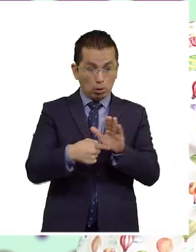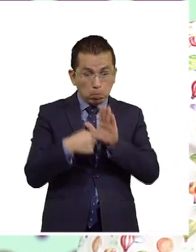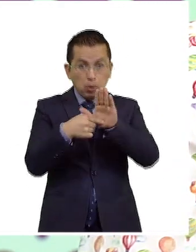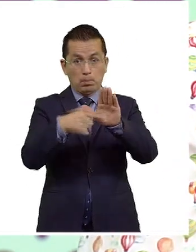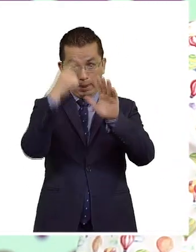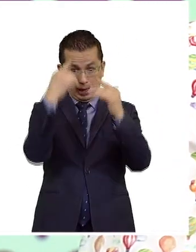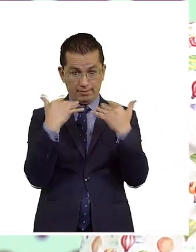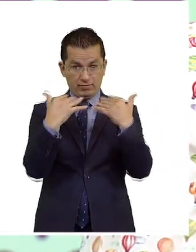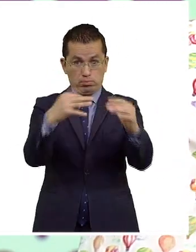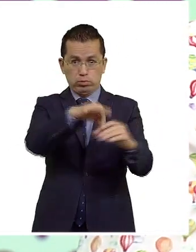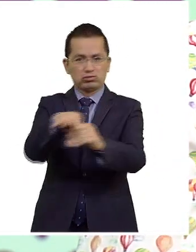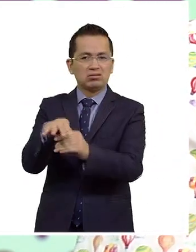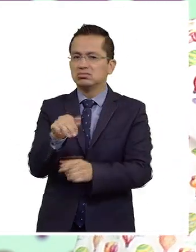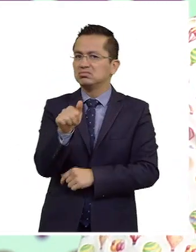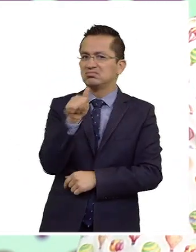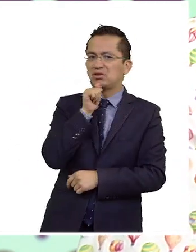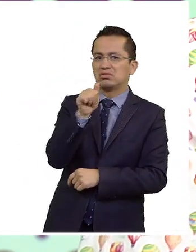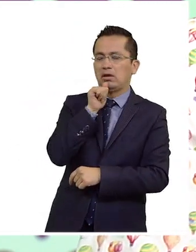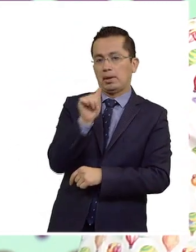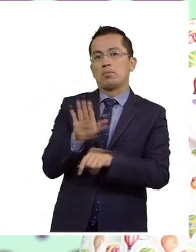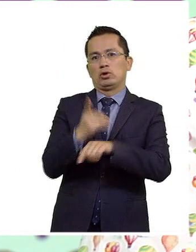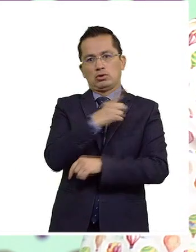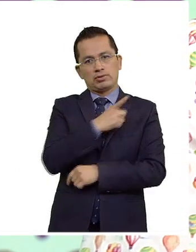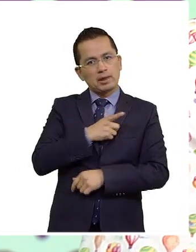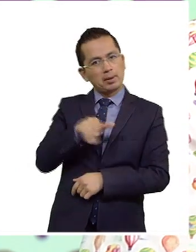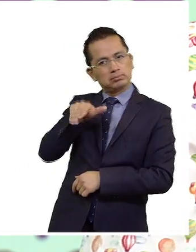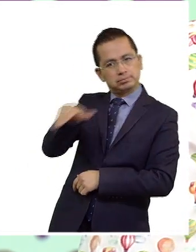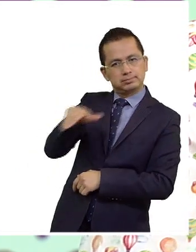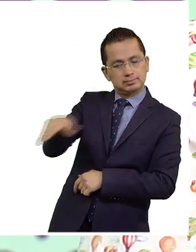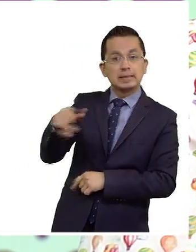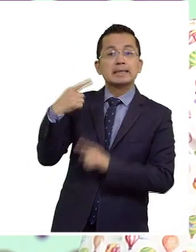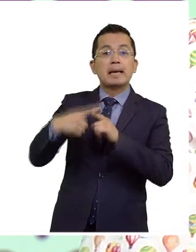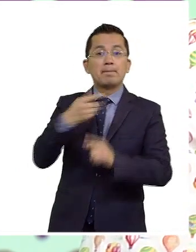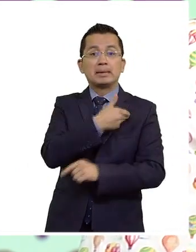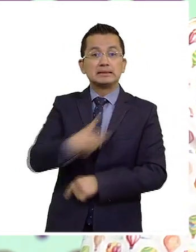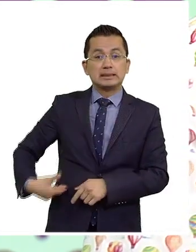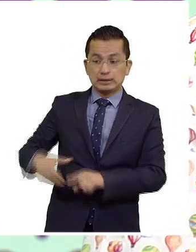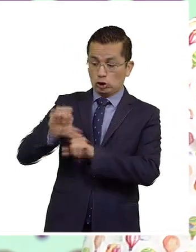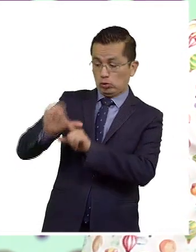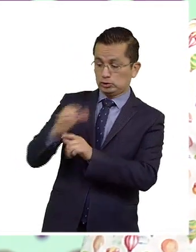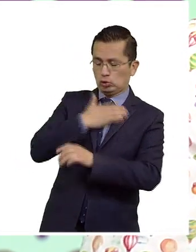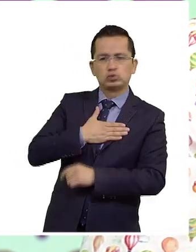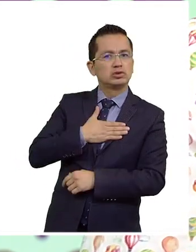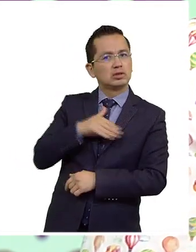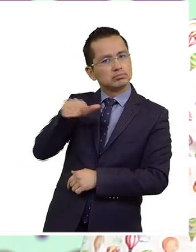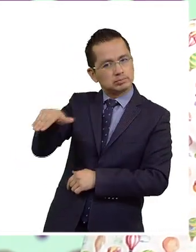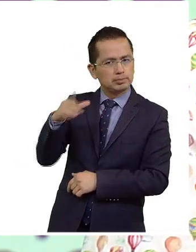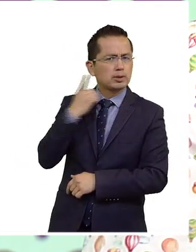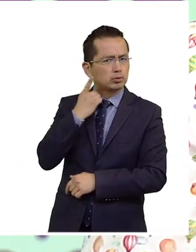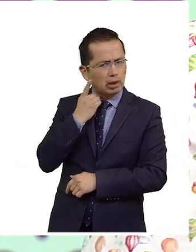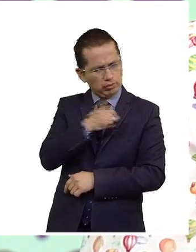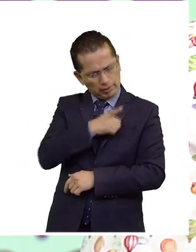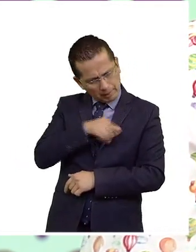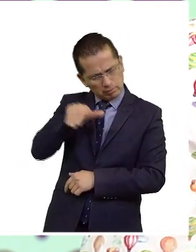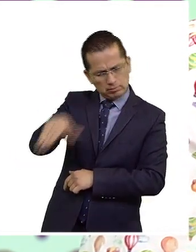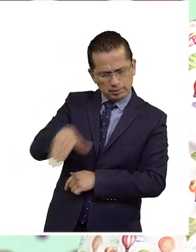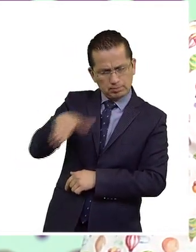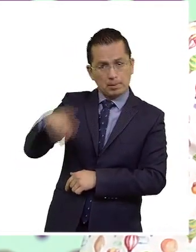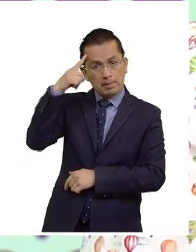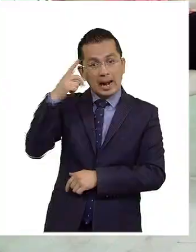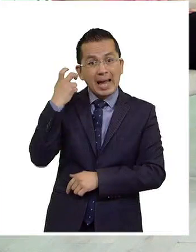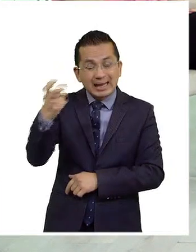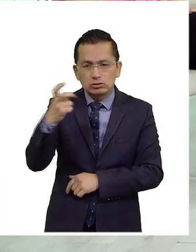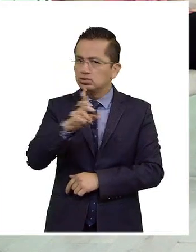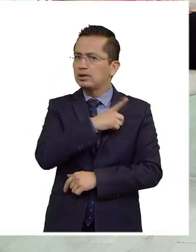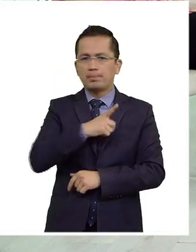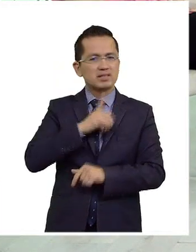Justicia. En sus manos está, del diputado Eduardo Santillán, que este dictamen pueda subir al Pleno, que pueda ser discutido y avalado. Ya se han